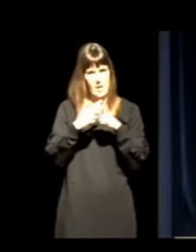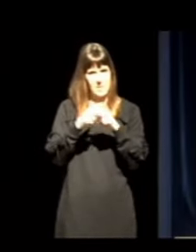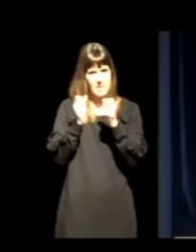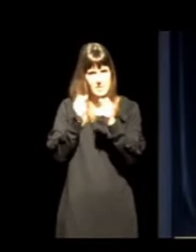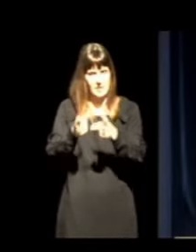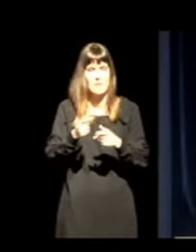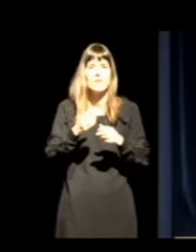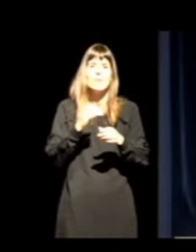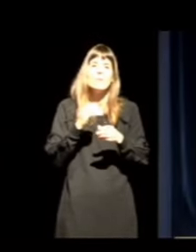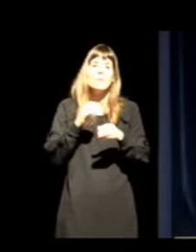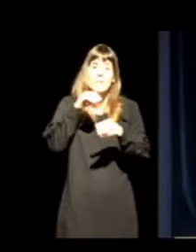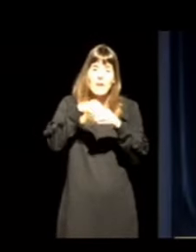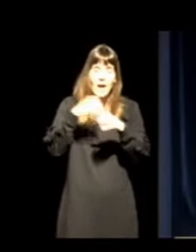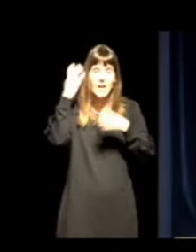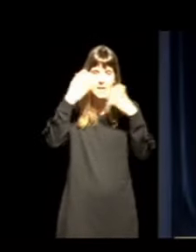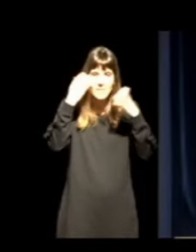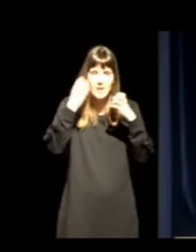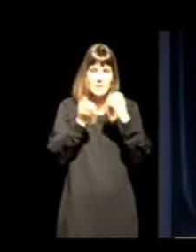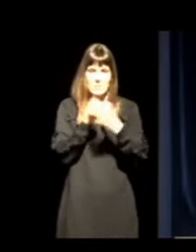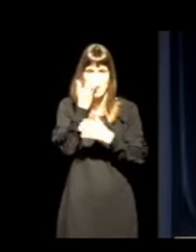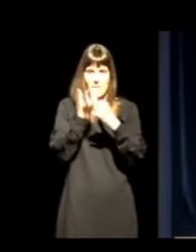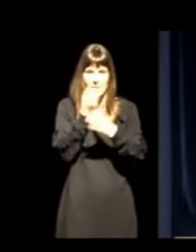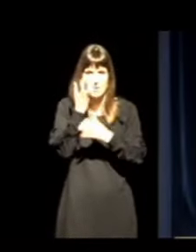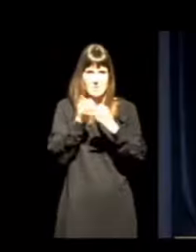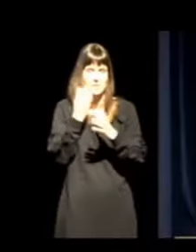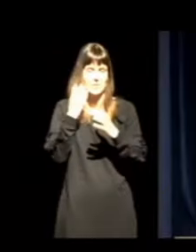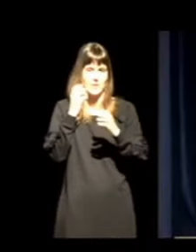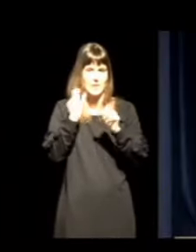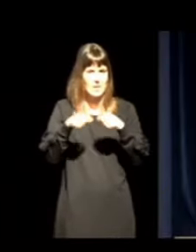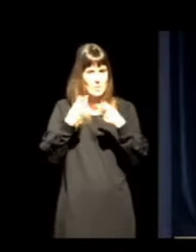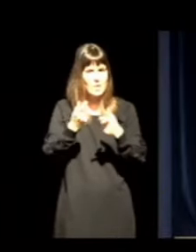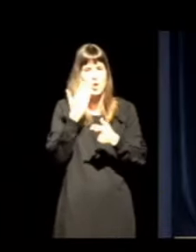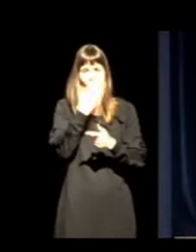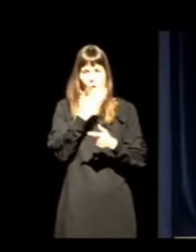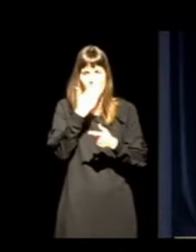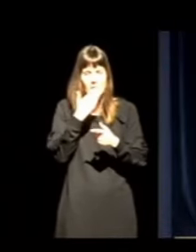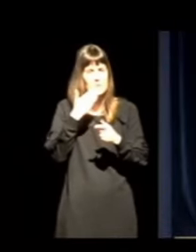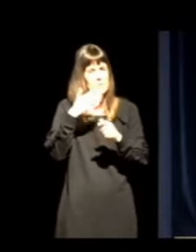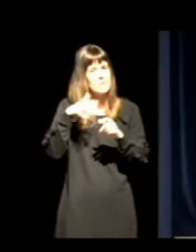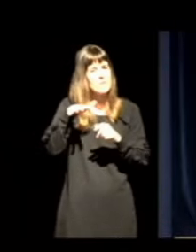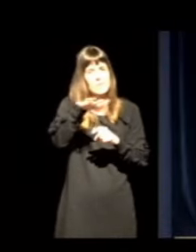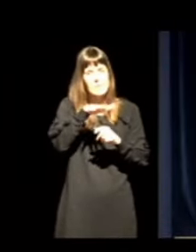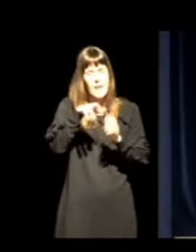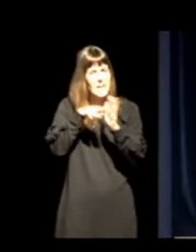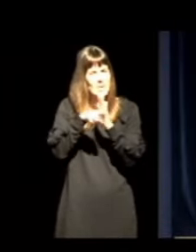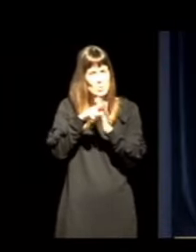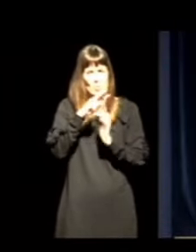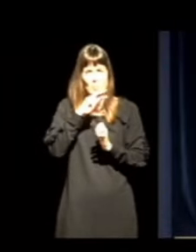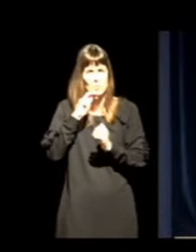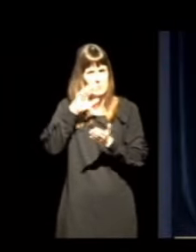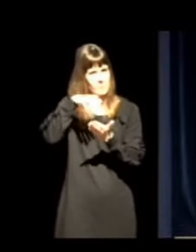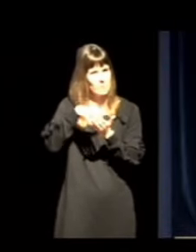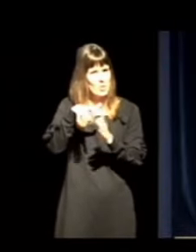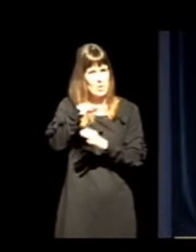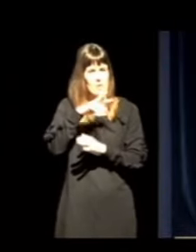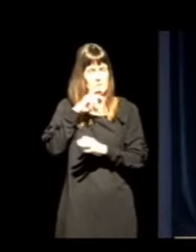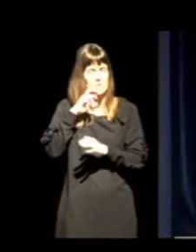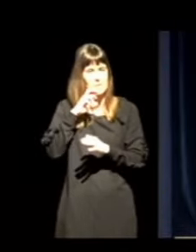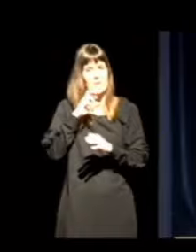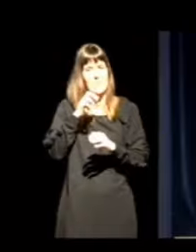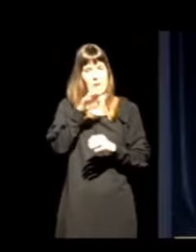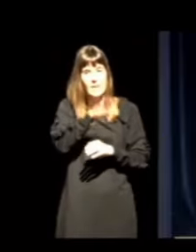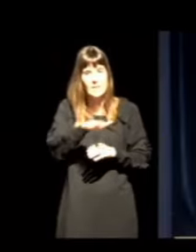las plantas y la naturaleza. La escuela es un lugar privilegiado donde se puede acompañar a jóvenes y a niños en su